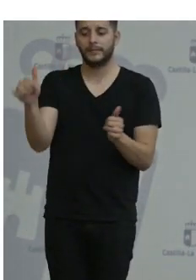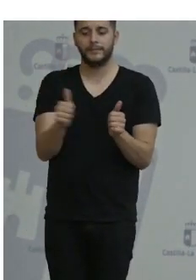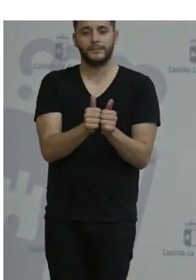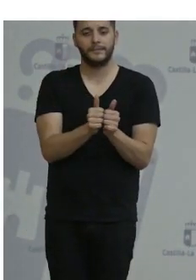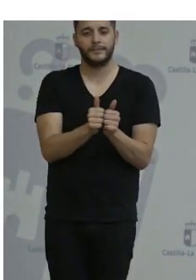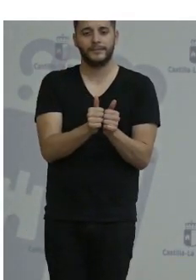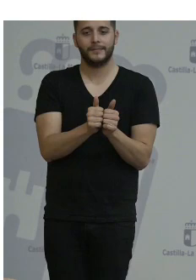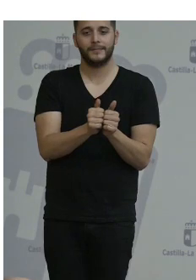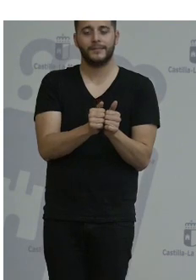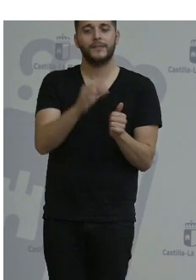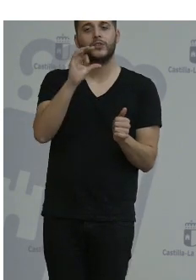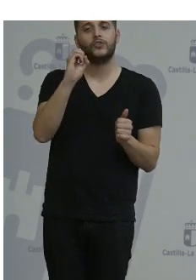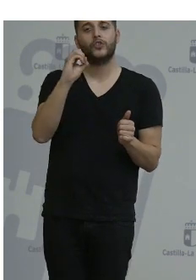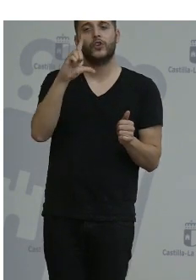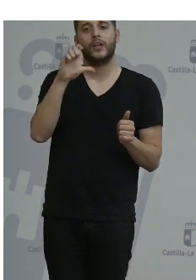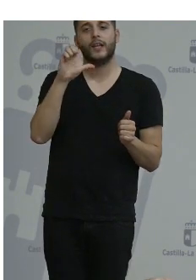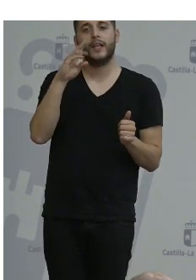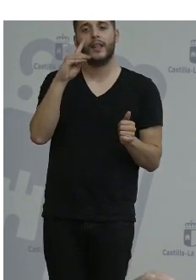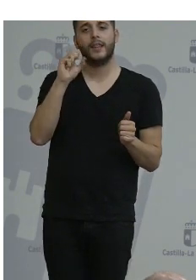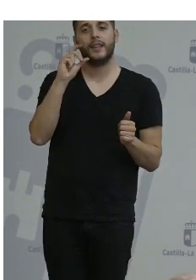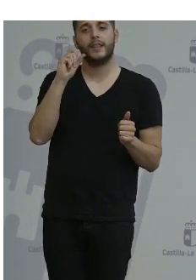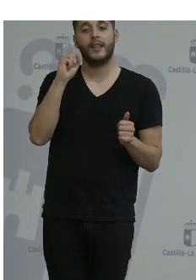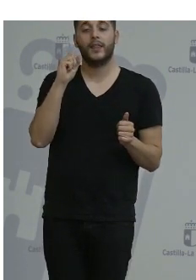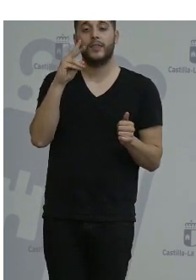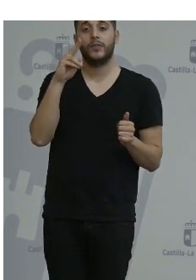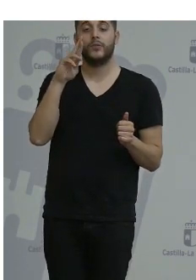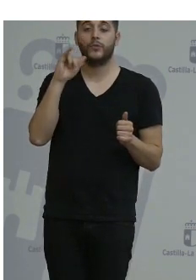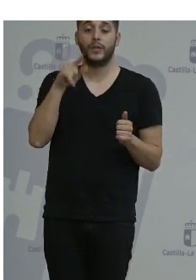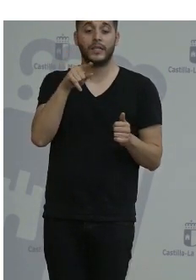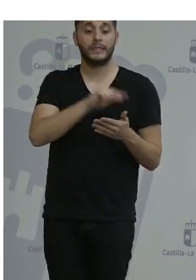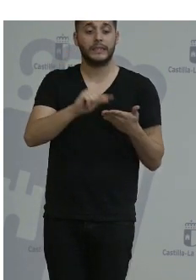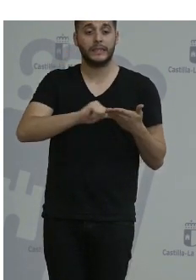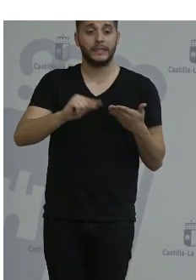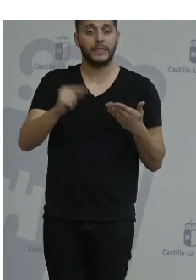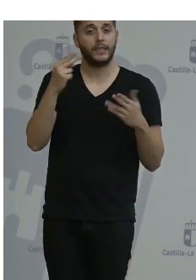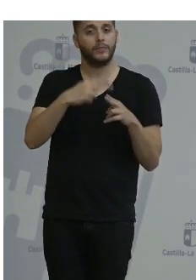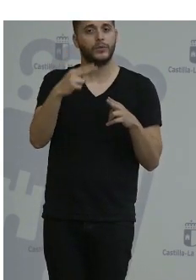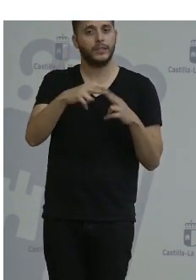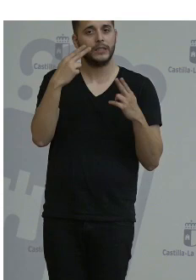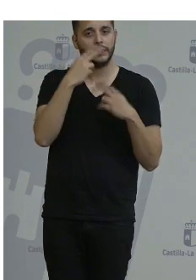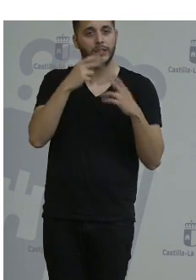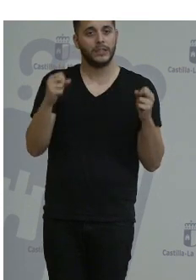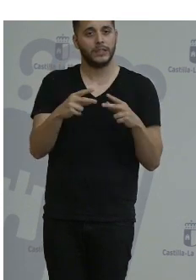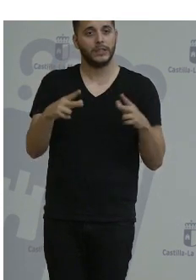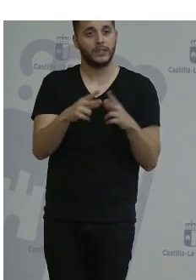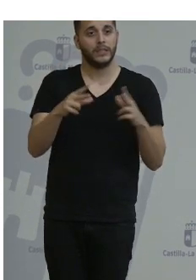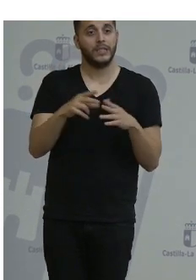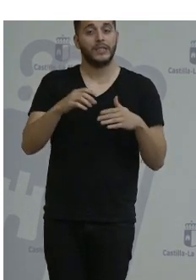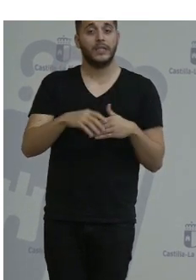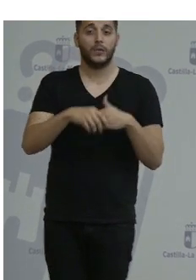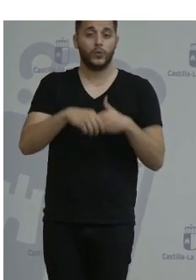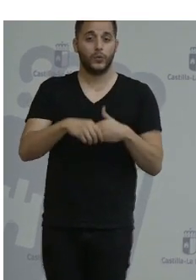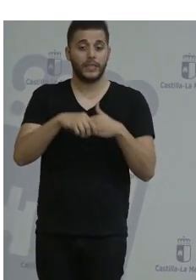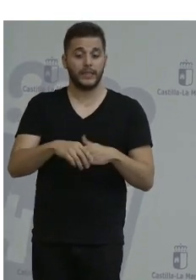Soledad Ruiz. Soledad es secretaria de Políticas Sociales y Seguridad Social de UGT Andalucía